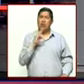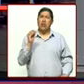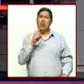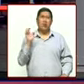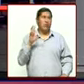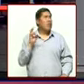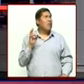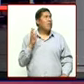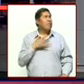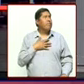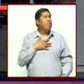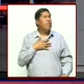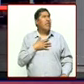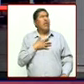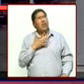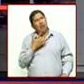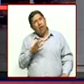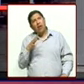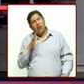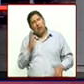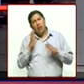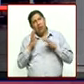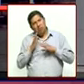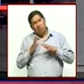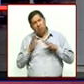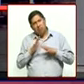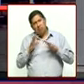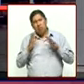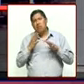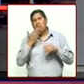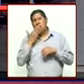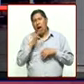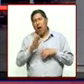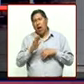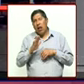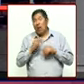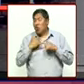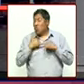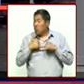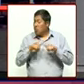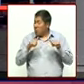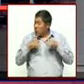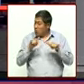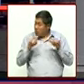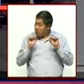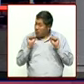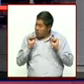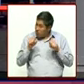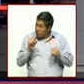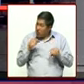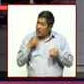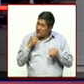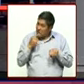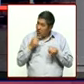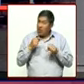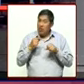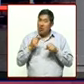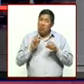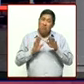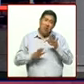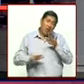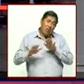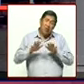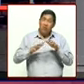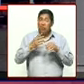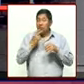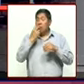ya estarían ingresando dentro de lo malo, pero todavía se podría decir que pueden respirar